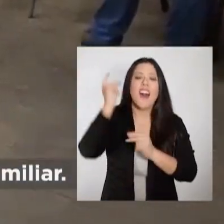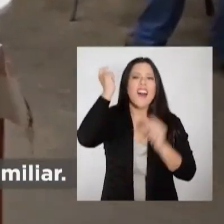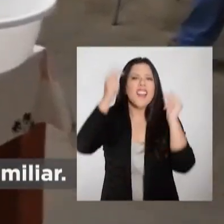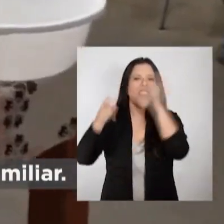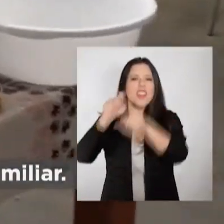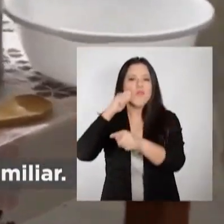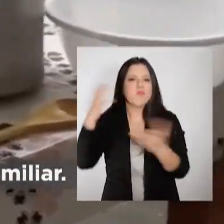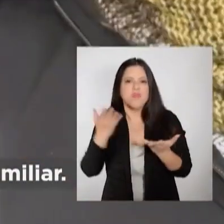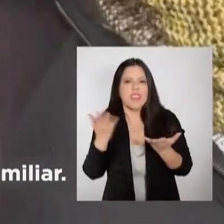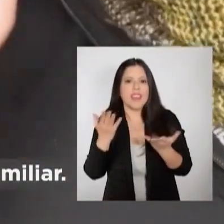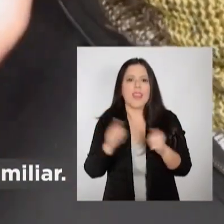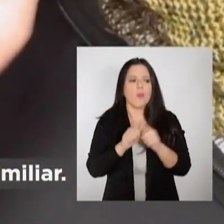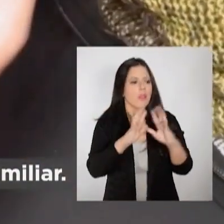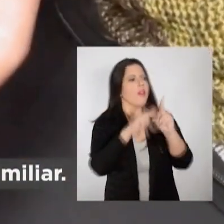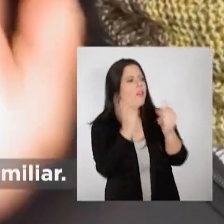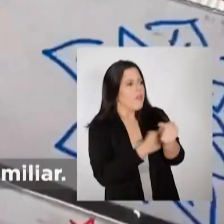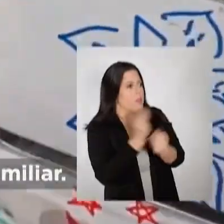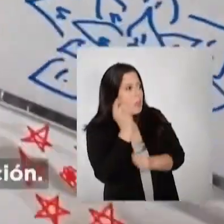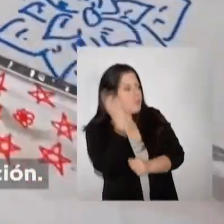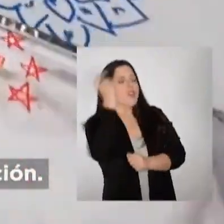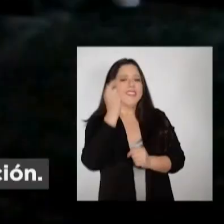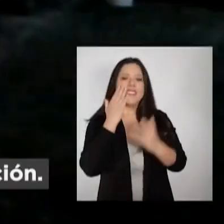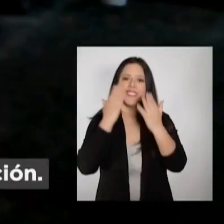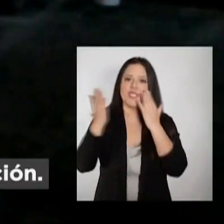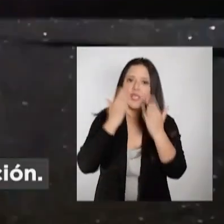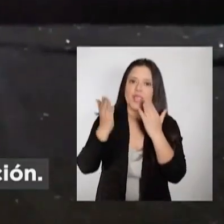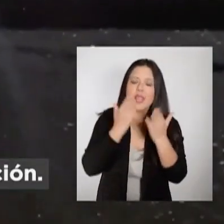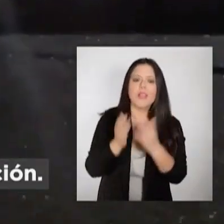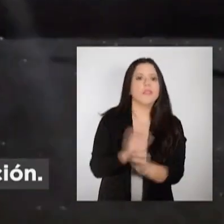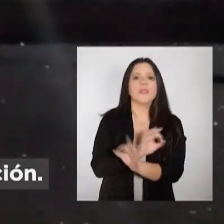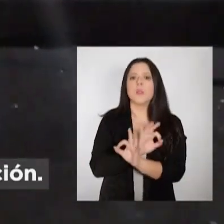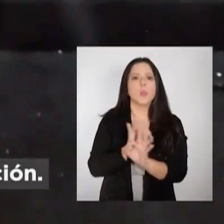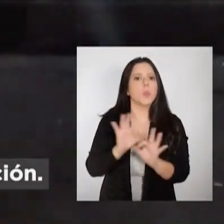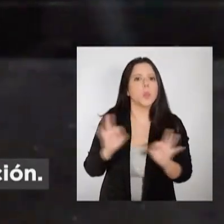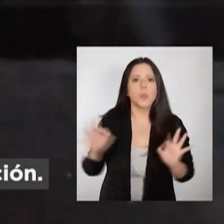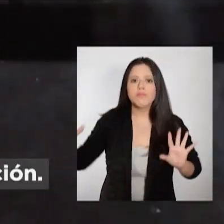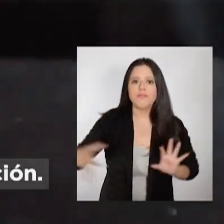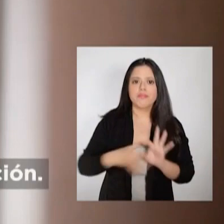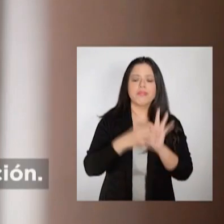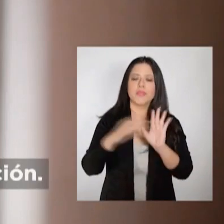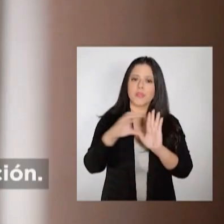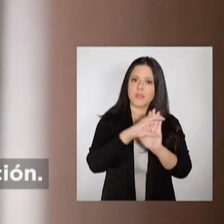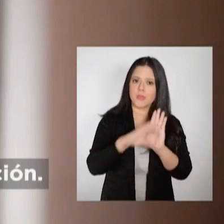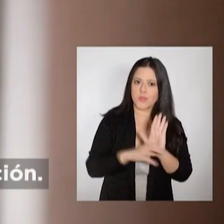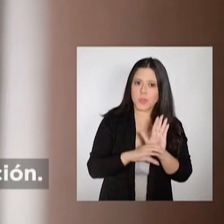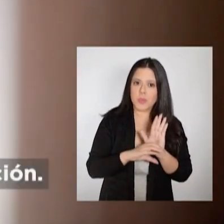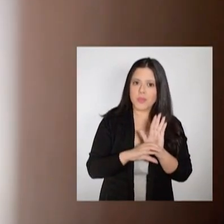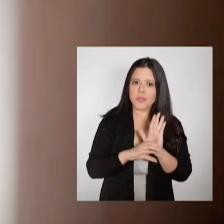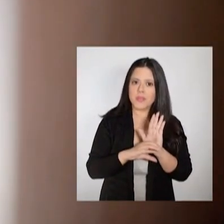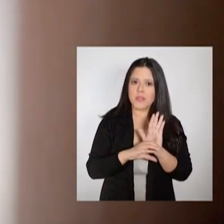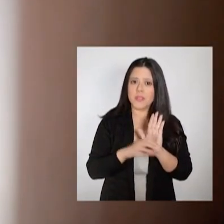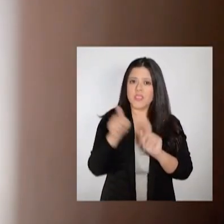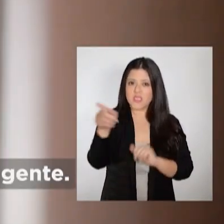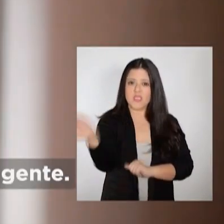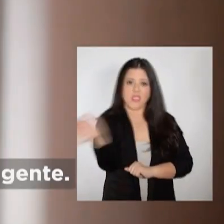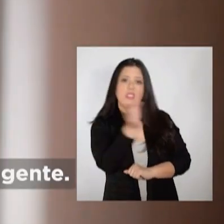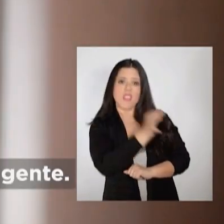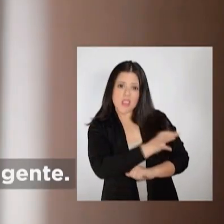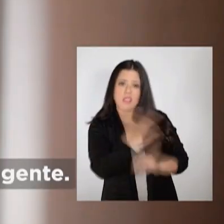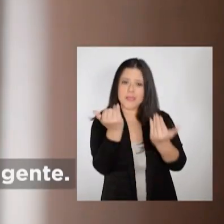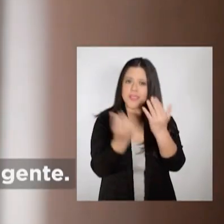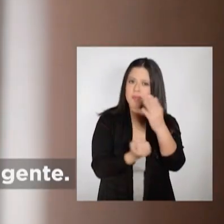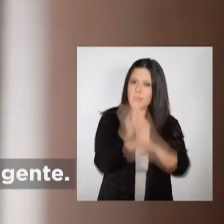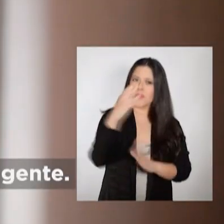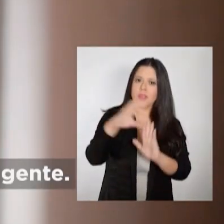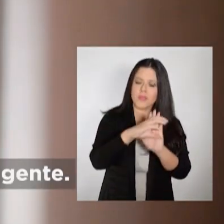comedor solidario salió de una iniciativa familiar. La solidaridad jamás ha dependido de una constitución. Que no te digan